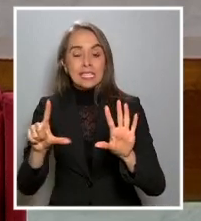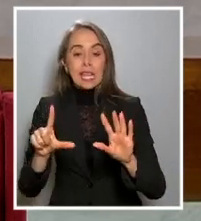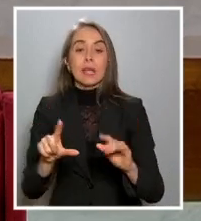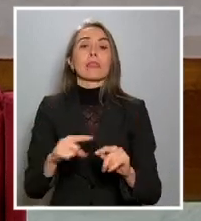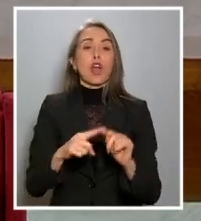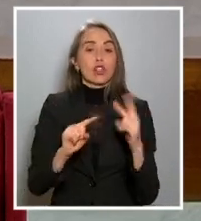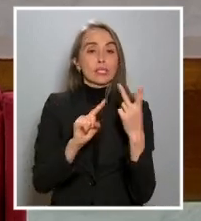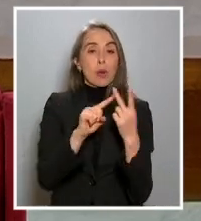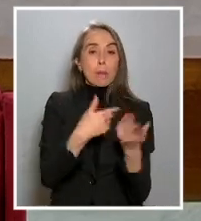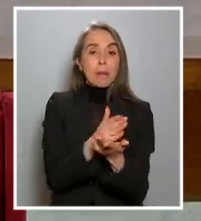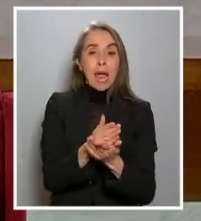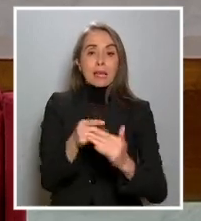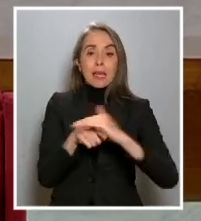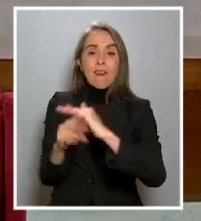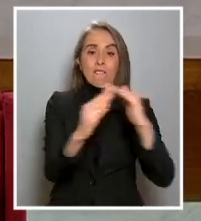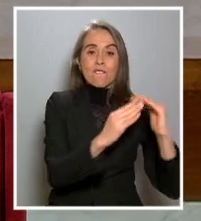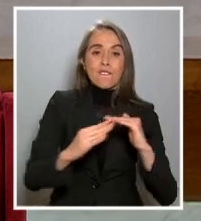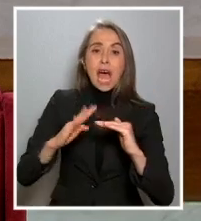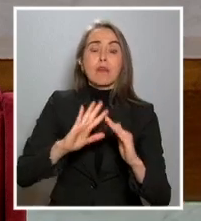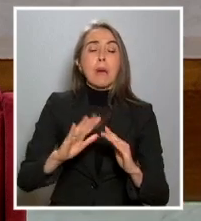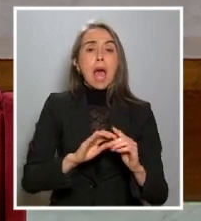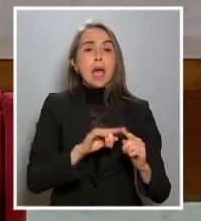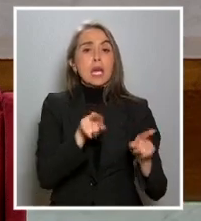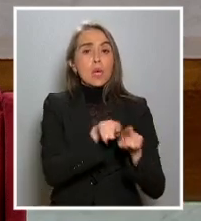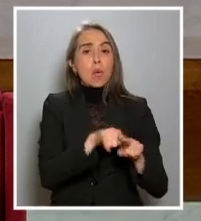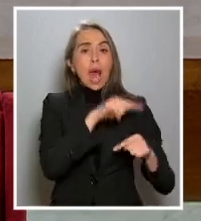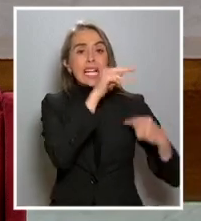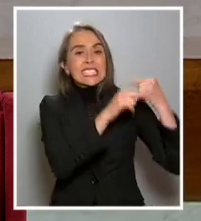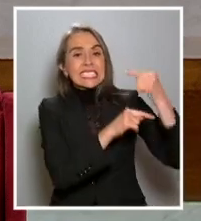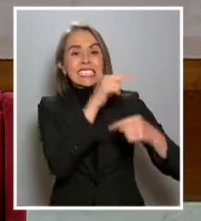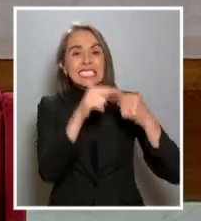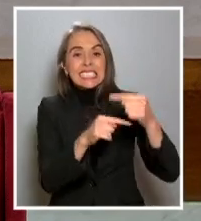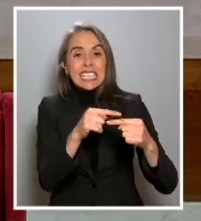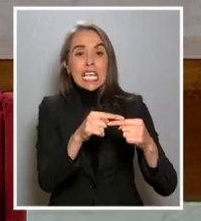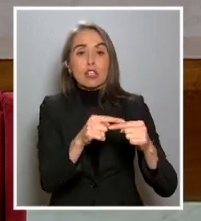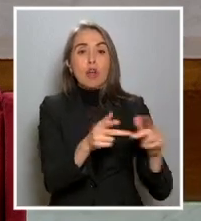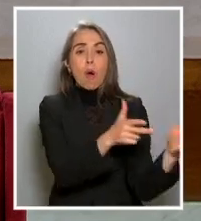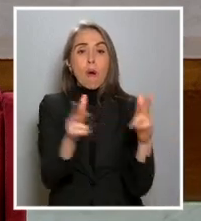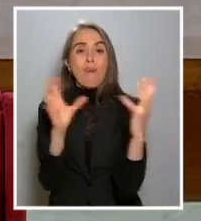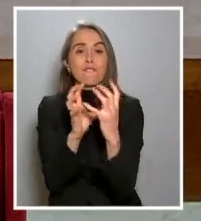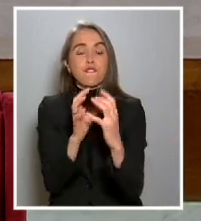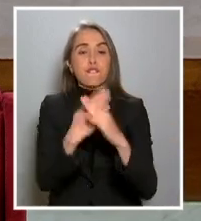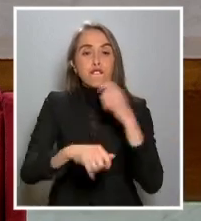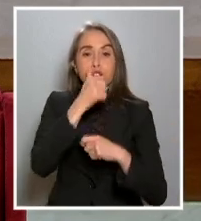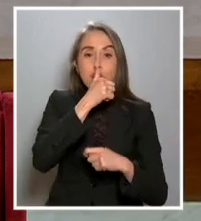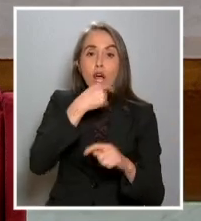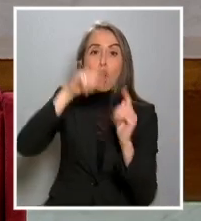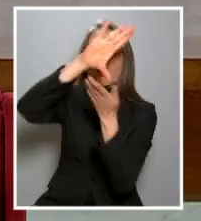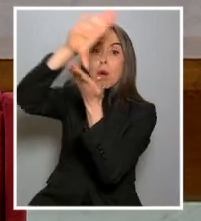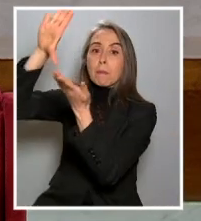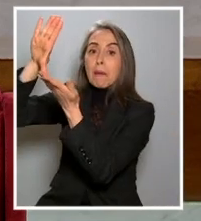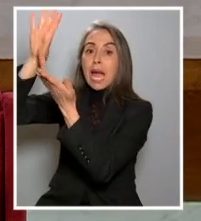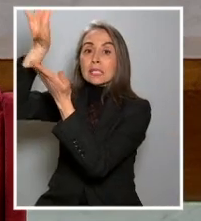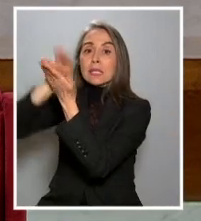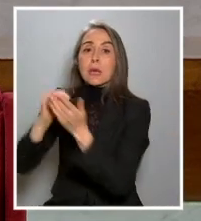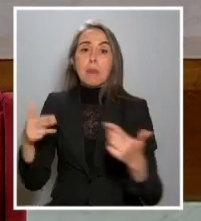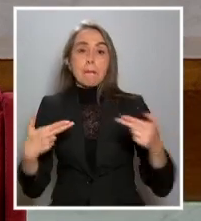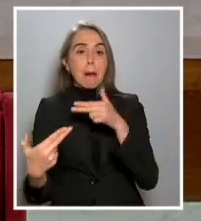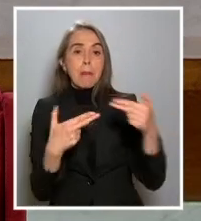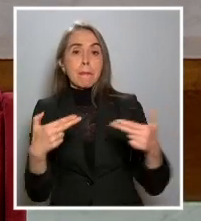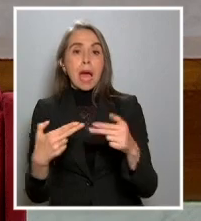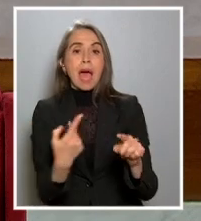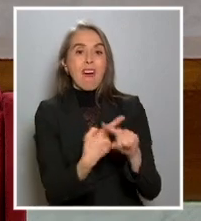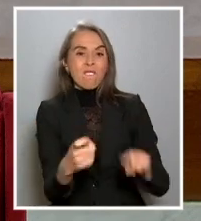para interrumpir los ciclos de violencia, siguiendo la mejor experiencia comparada, desactivando las escaladas de enfrentamiento que culminan muchas veces